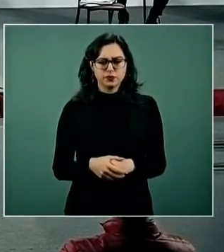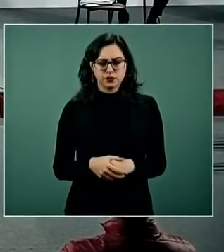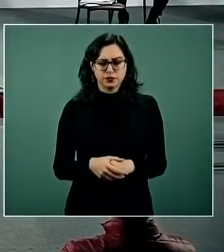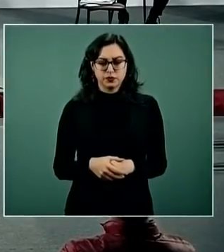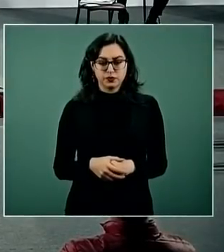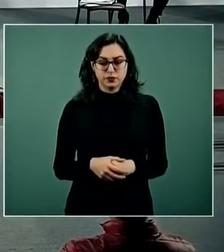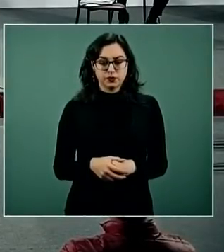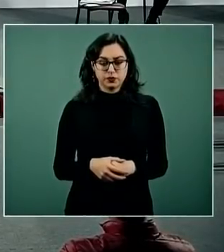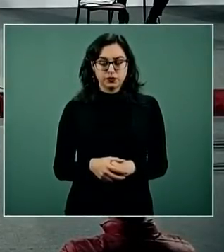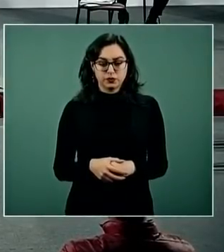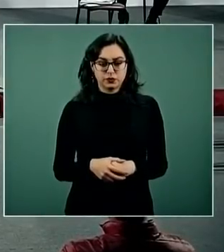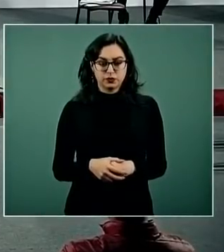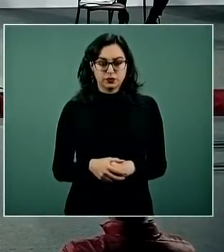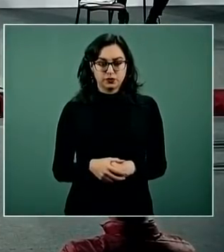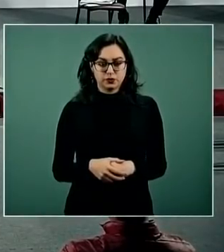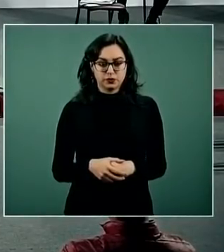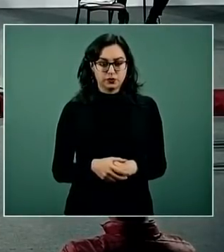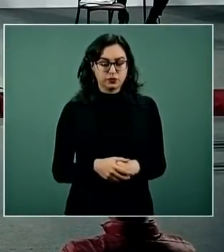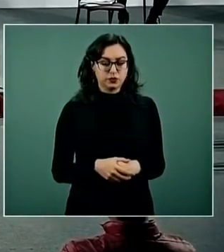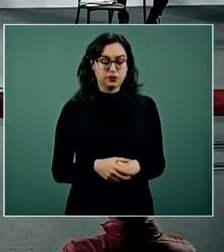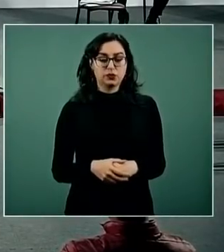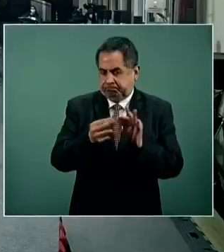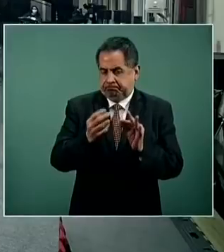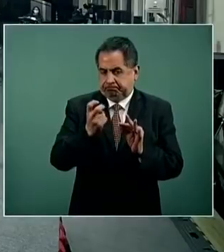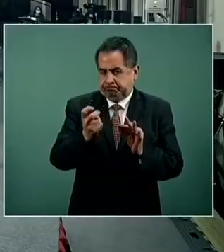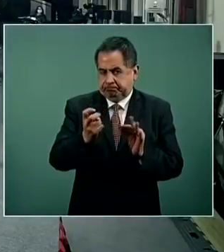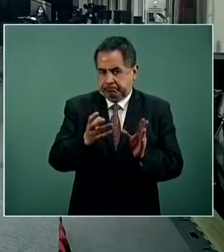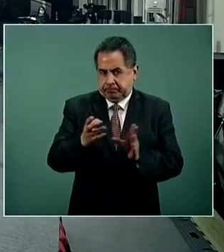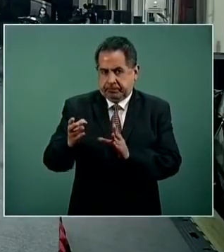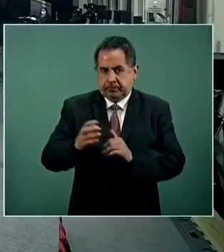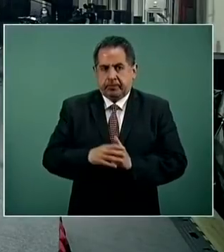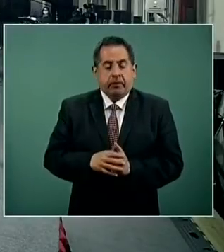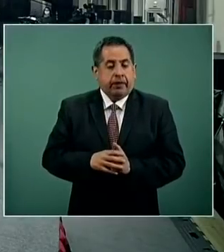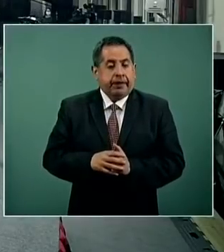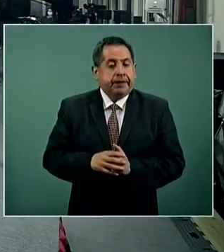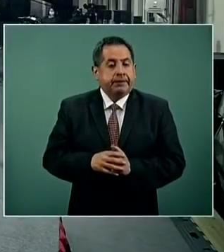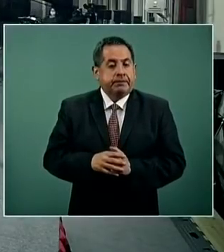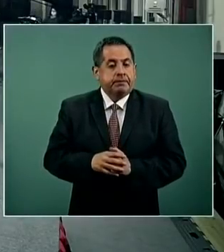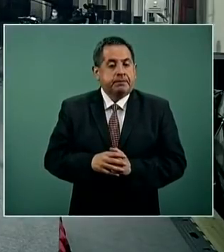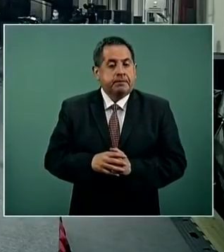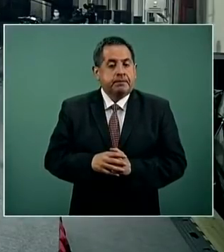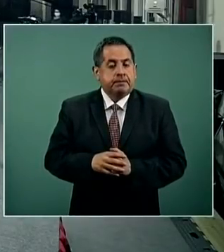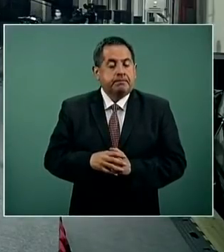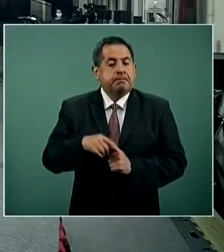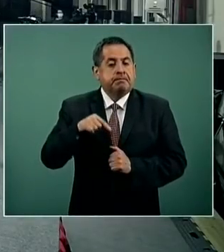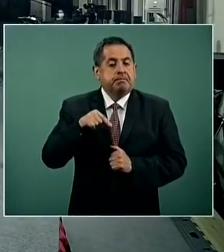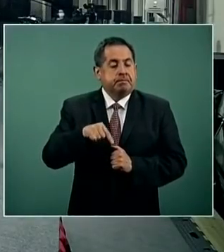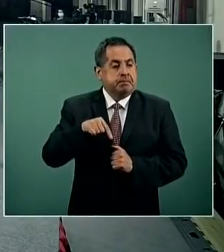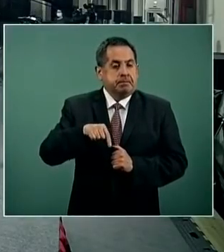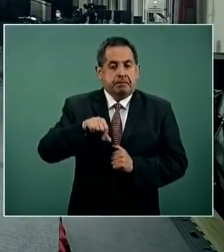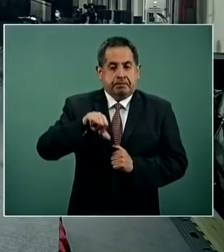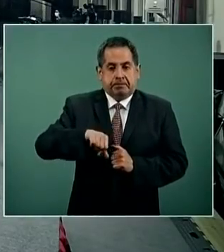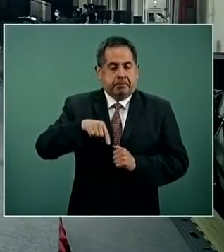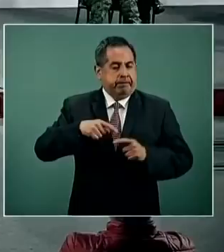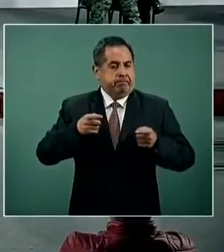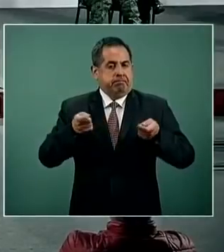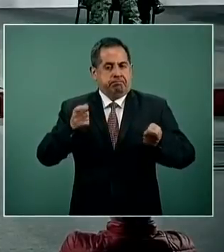vacunas tenemos considerado 3 días. Aquí va a estar el centro de